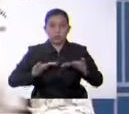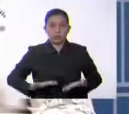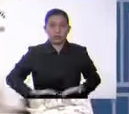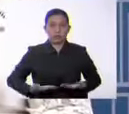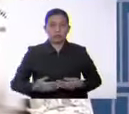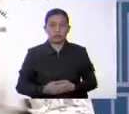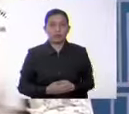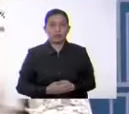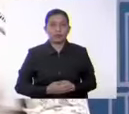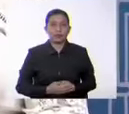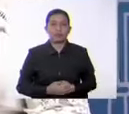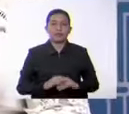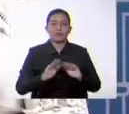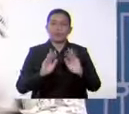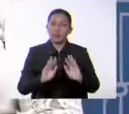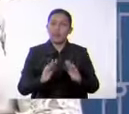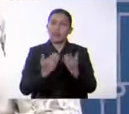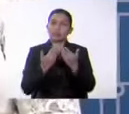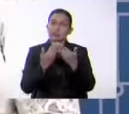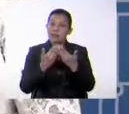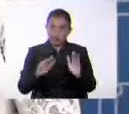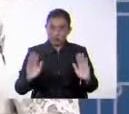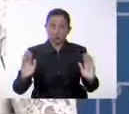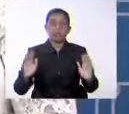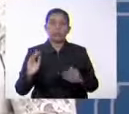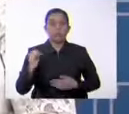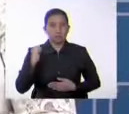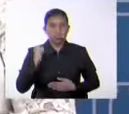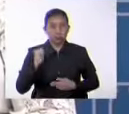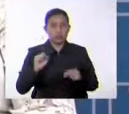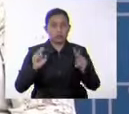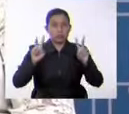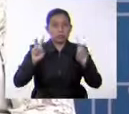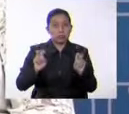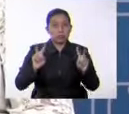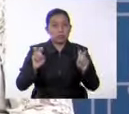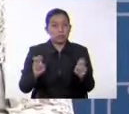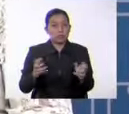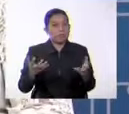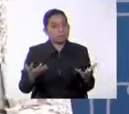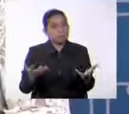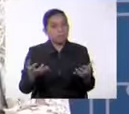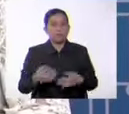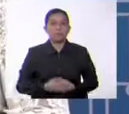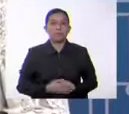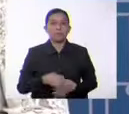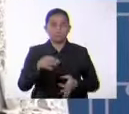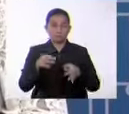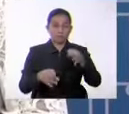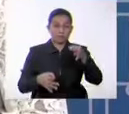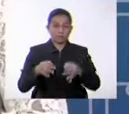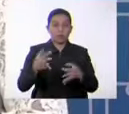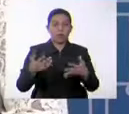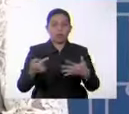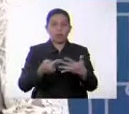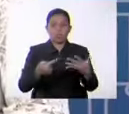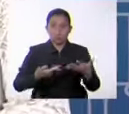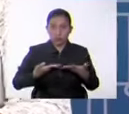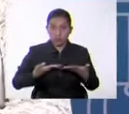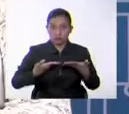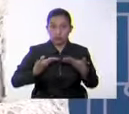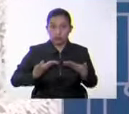Y hay que hacer una distinción importante referida al marco legal o a los derechos fundamentales, que